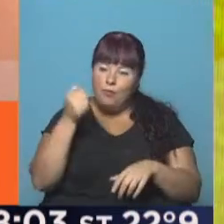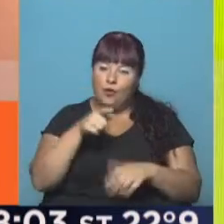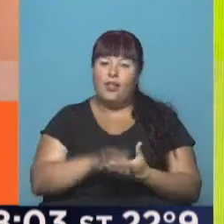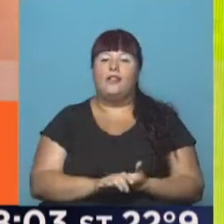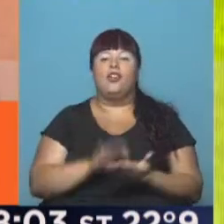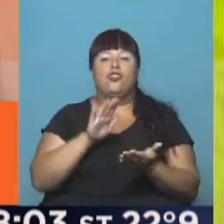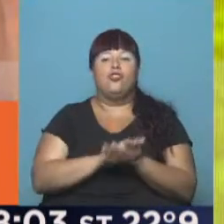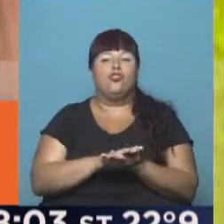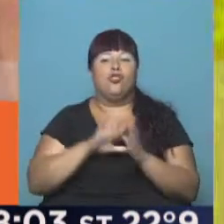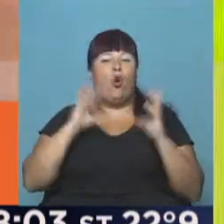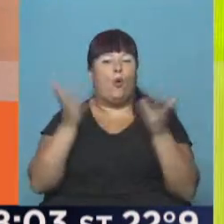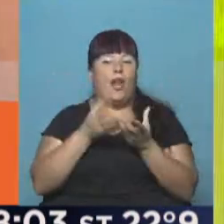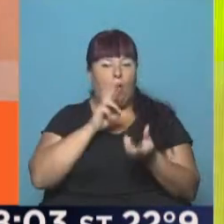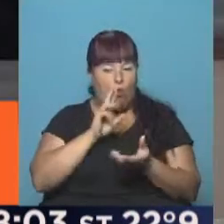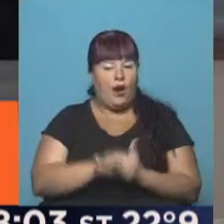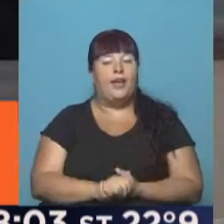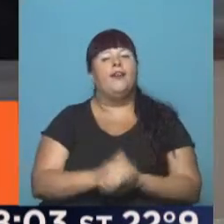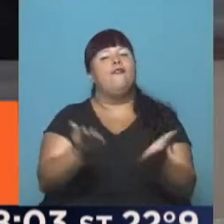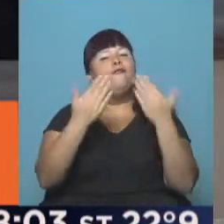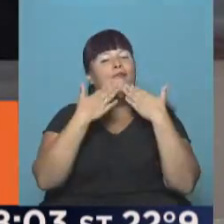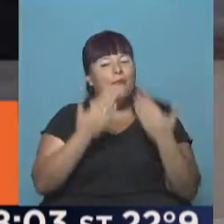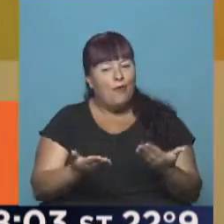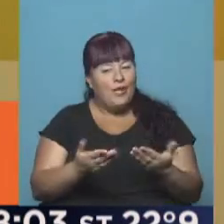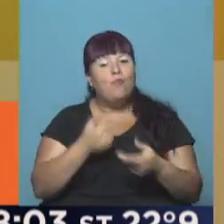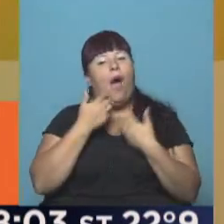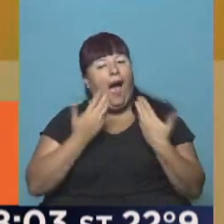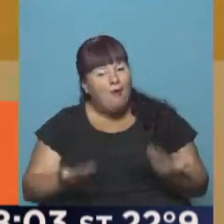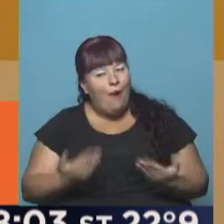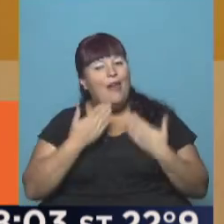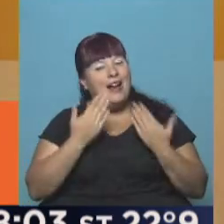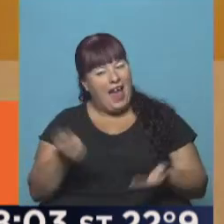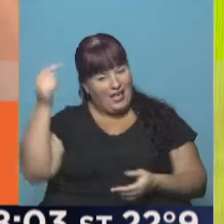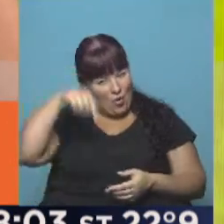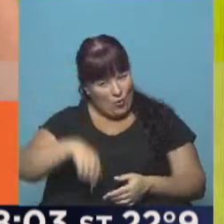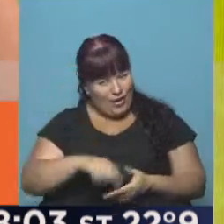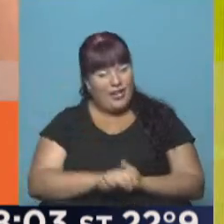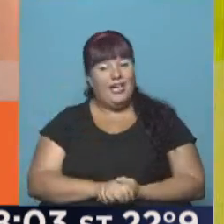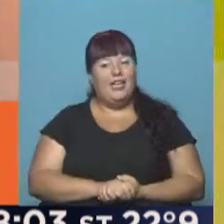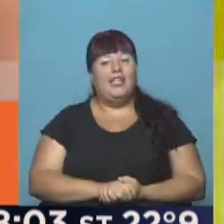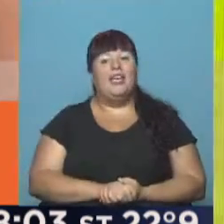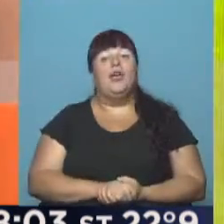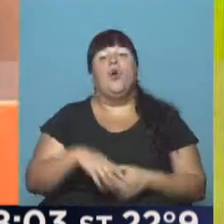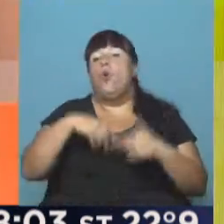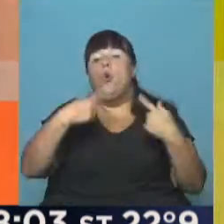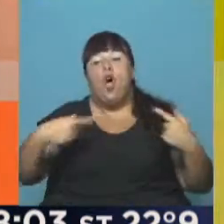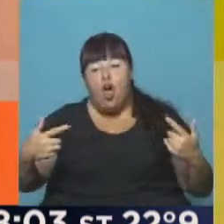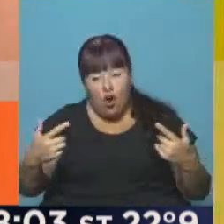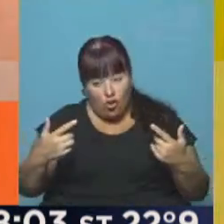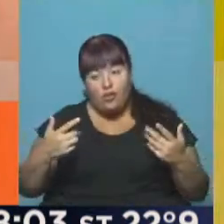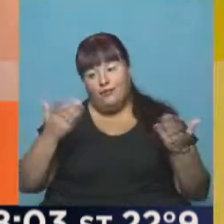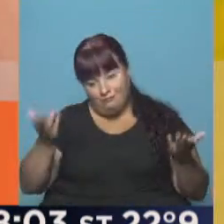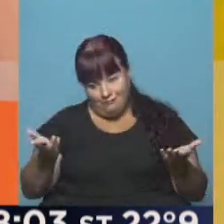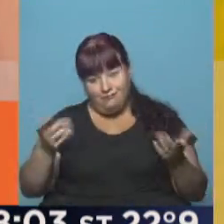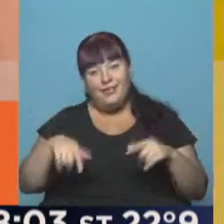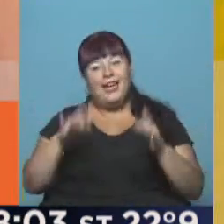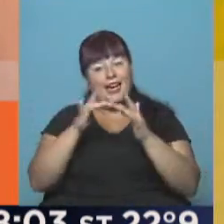con respecto al colectivo de la mujer. Muchísimas gracias, muy amable, le agradecemos su presencia y cualquier cosita, lógicamente